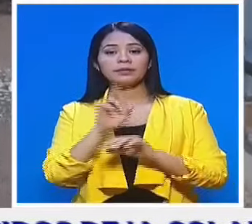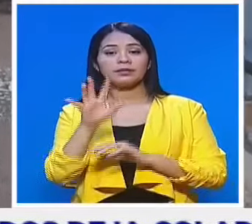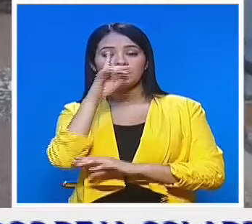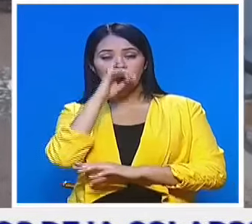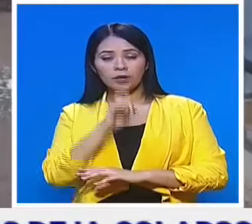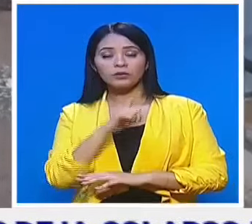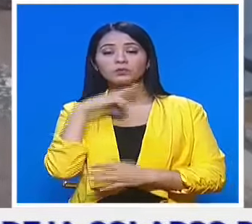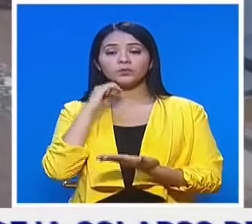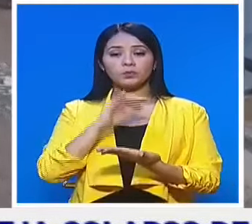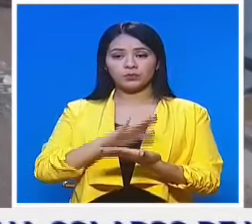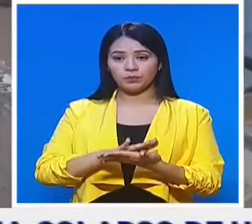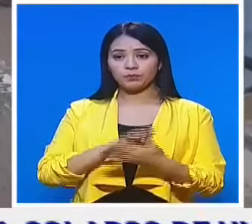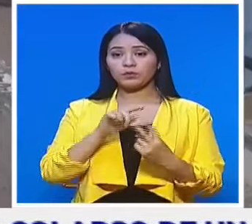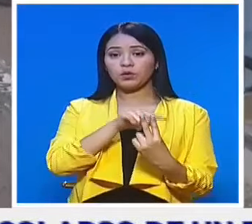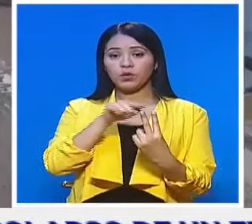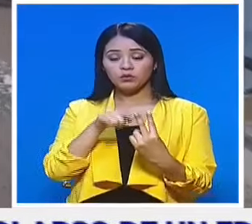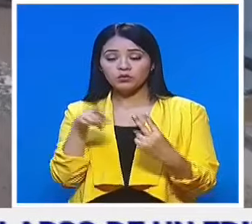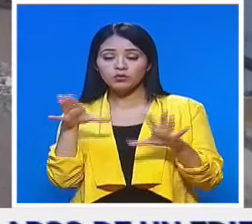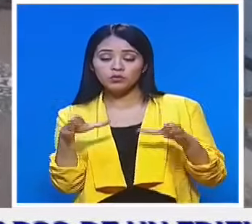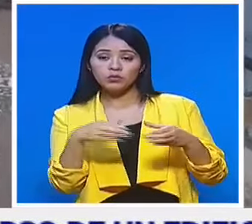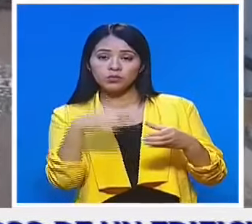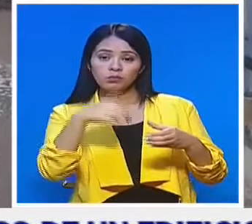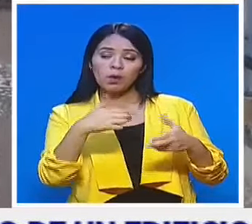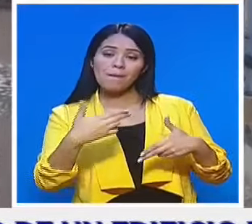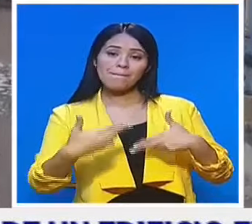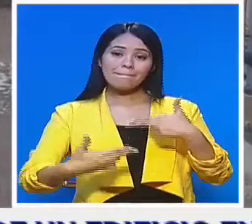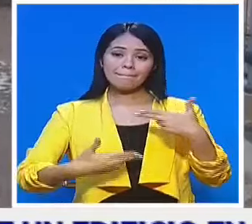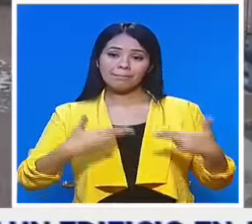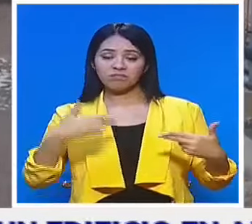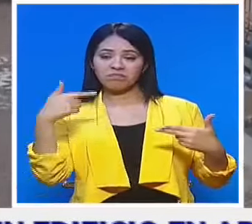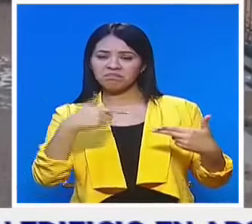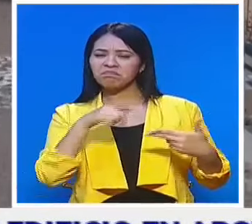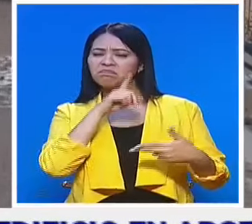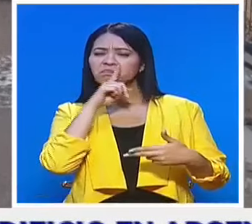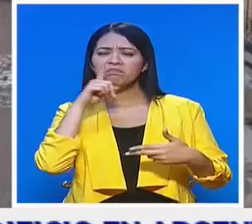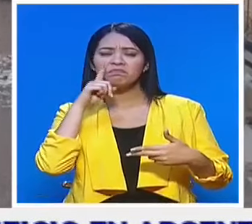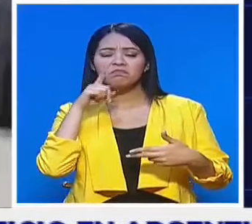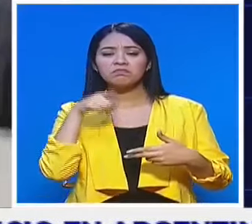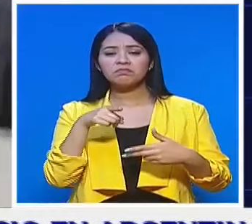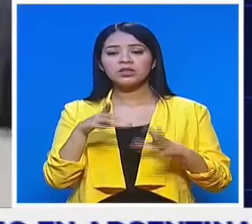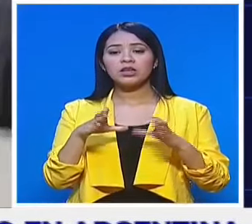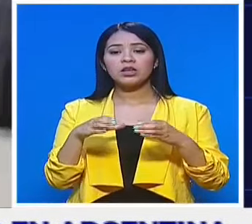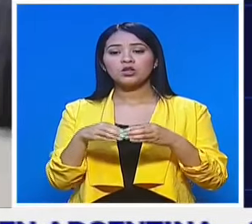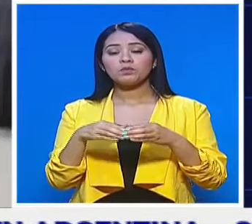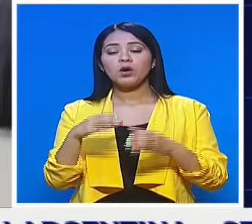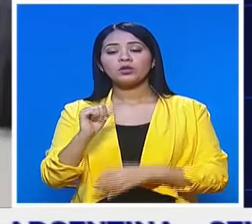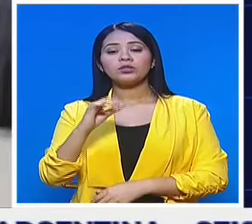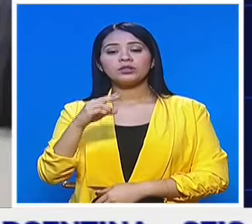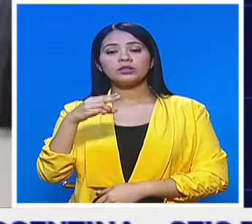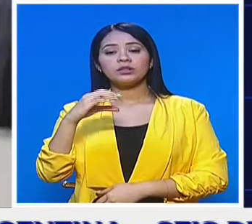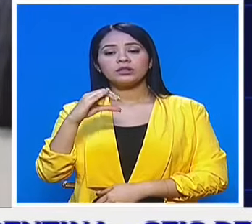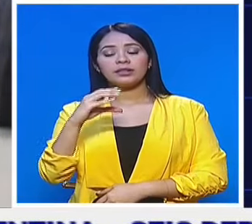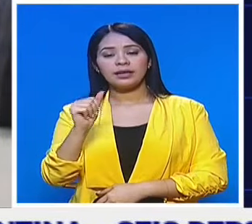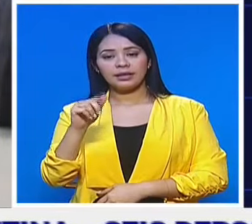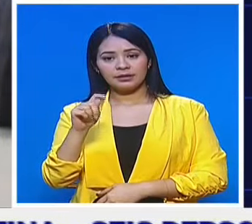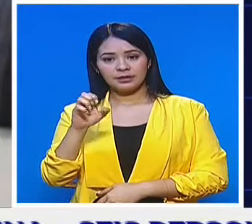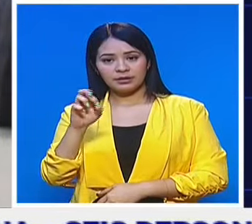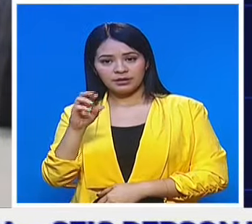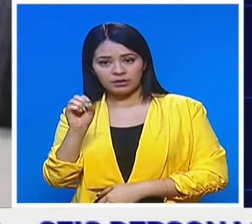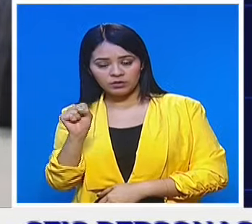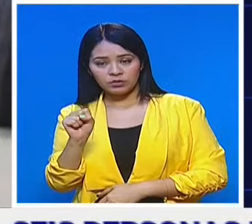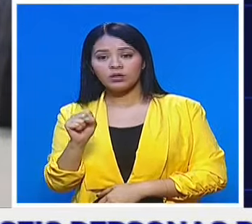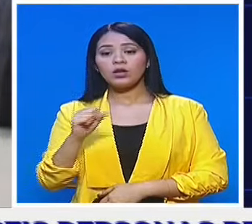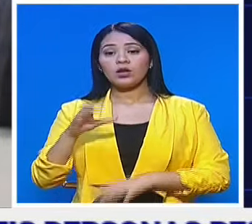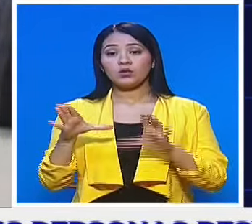años de edad quienes pertenecían al grupo ampon conocido como los chicat teros de acuerdo a la minuta de las autoridades el